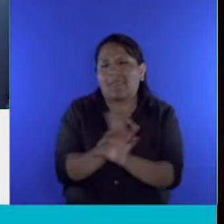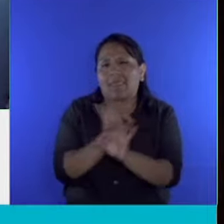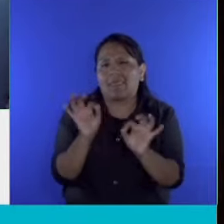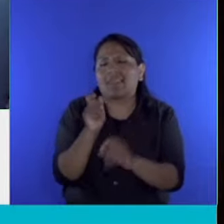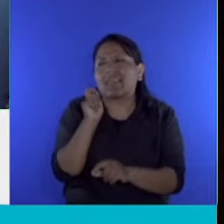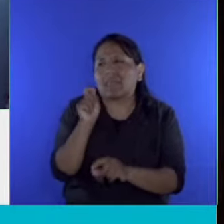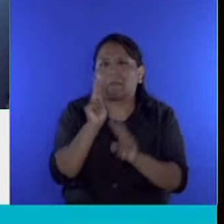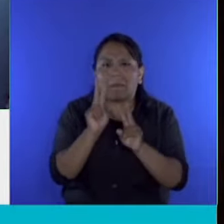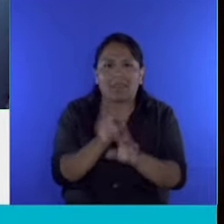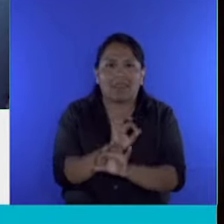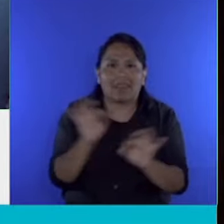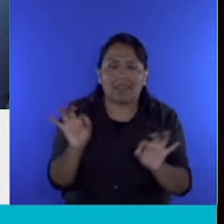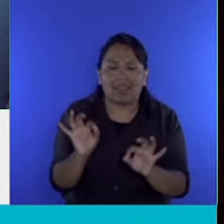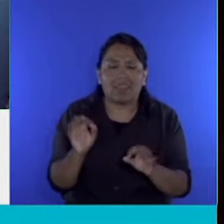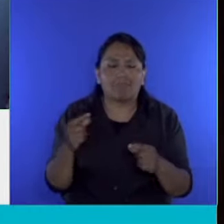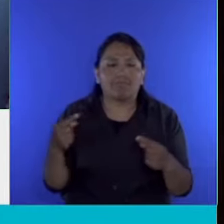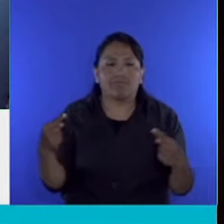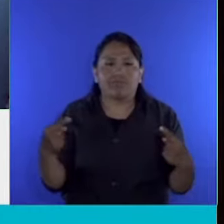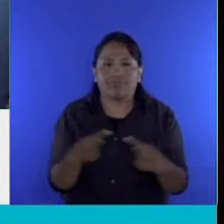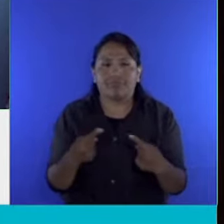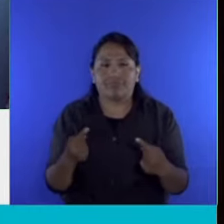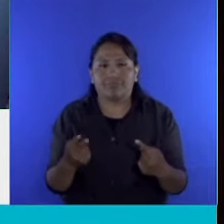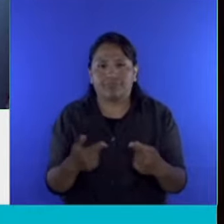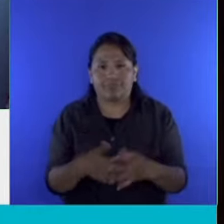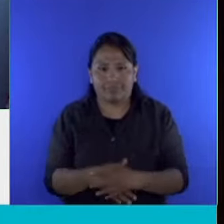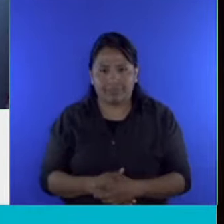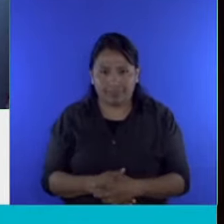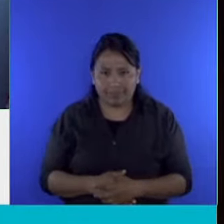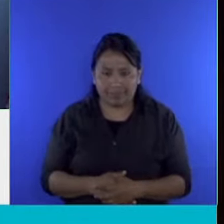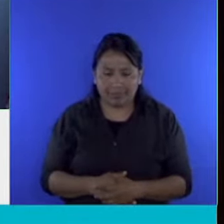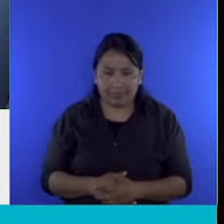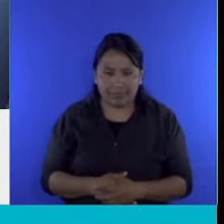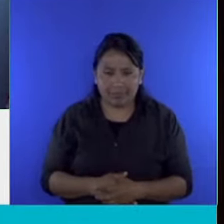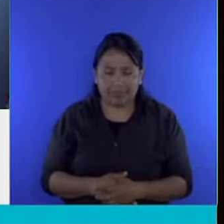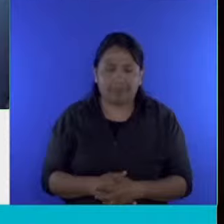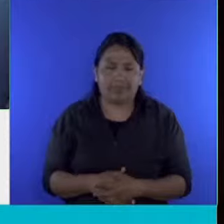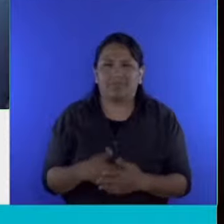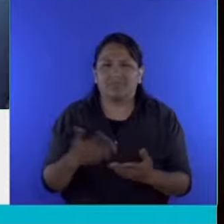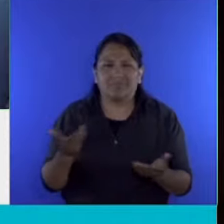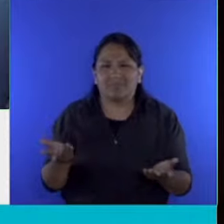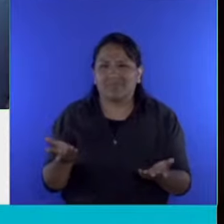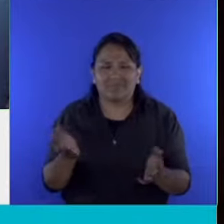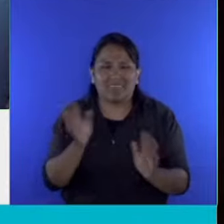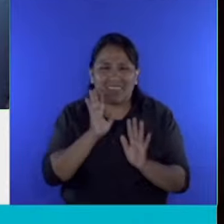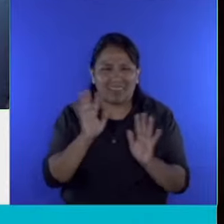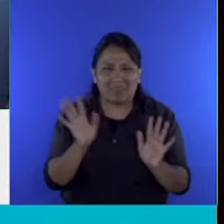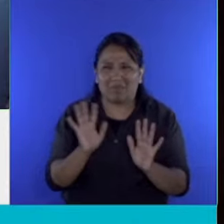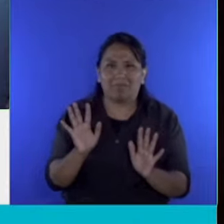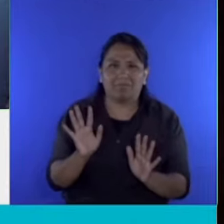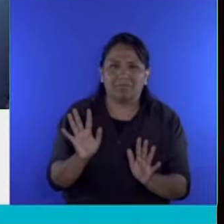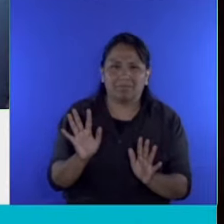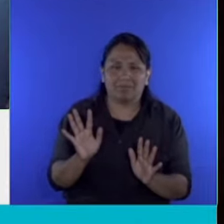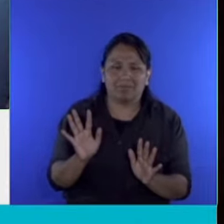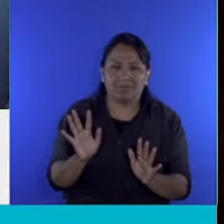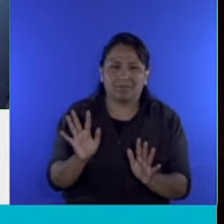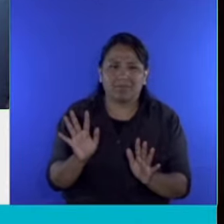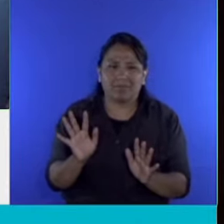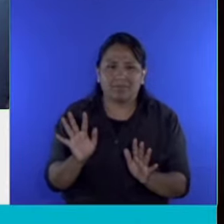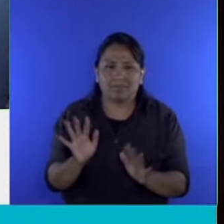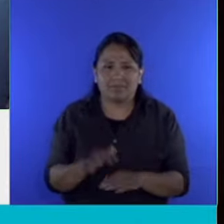visto que se contradice con lo que vemos por